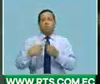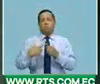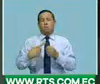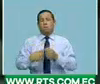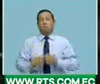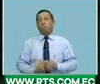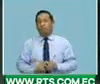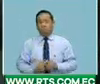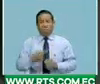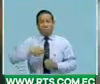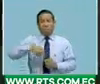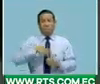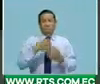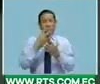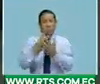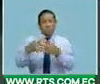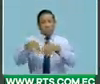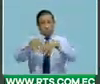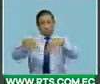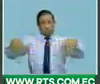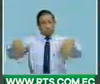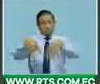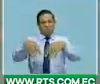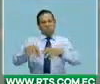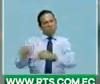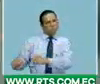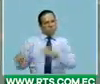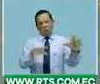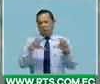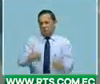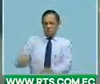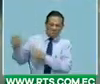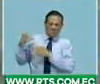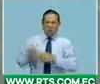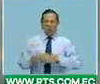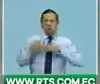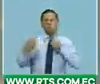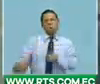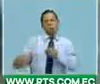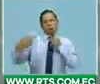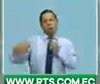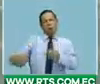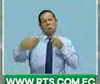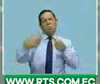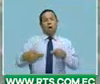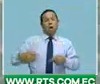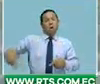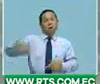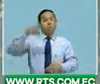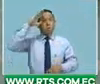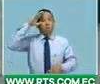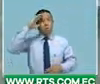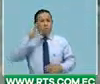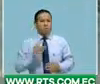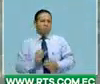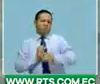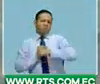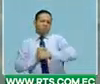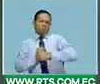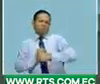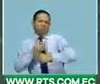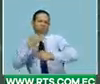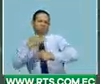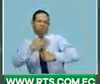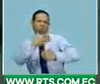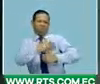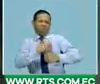retiraron vallas y se enfrentaron con los uniformados. Los gendarmes entonces formaron escudos para repeler a quienes dicen